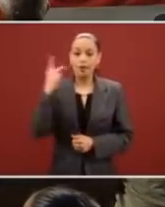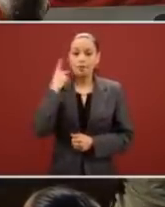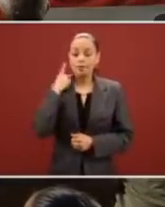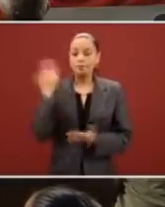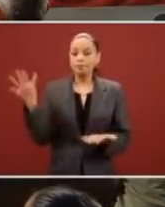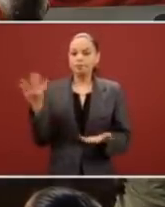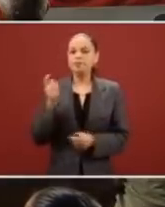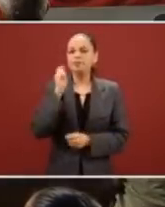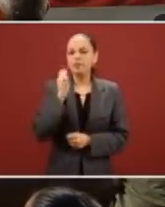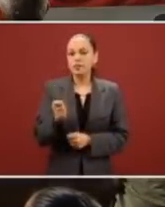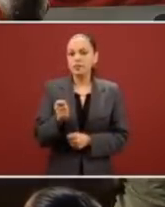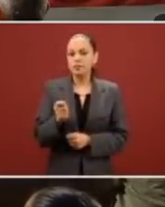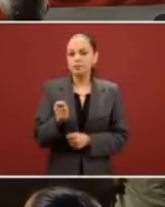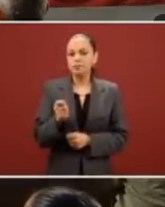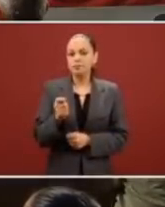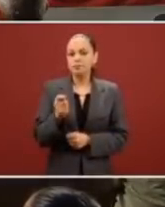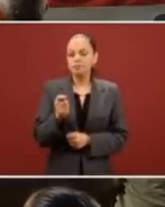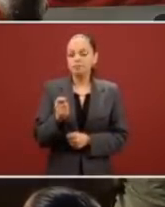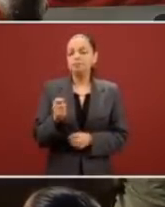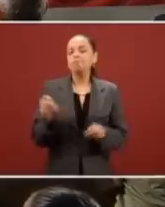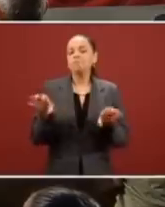resultados, son hechos.